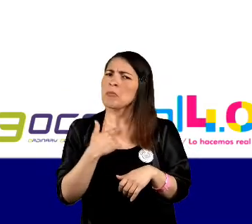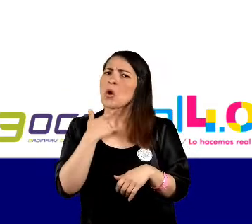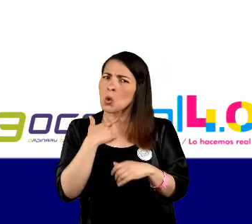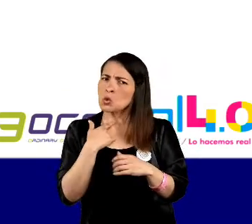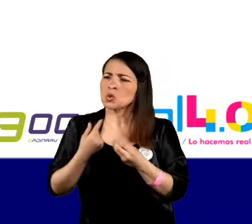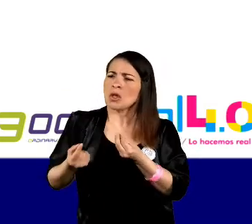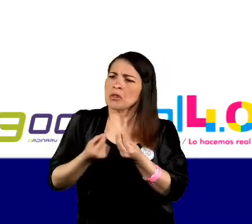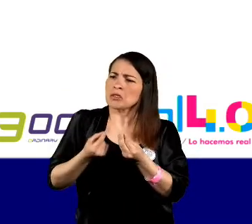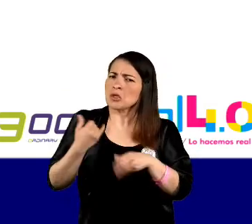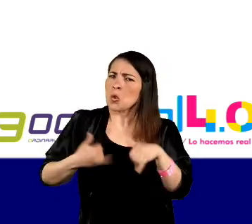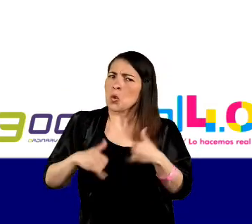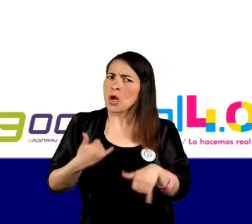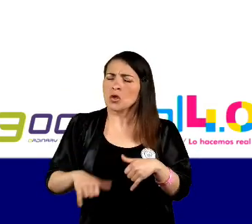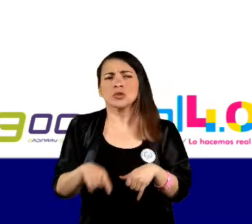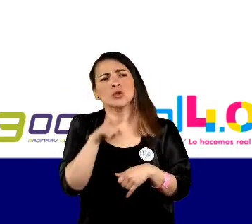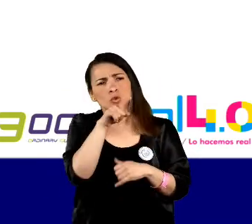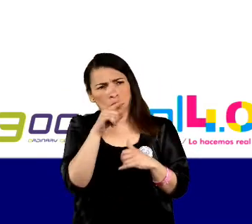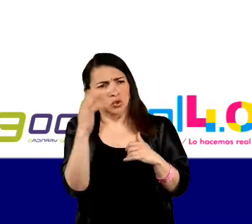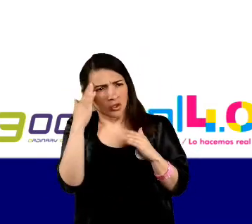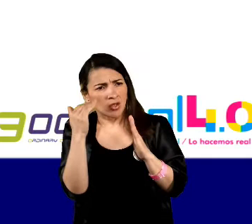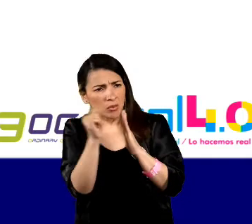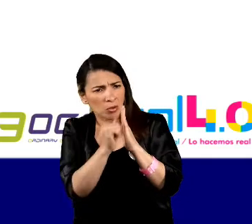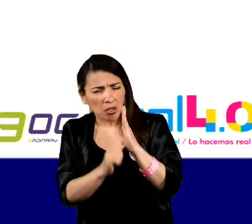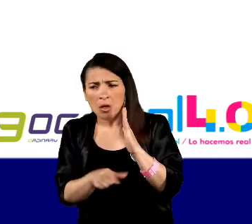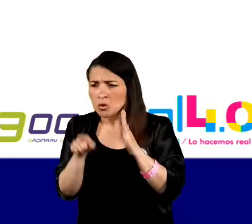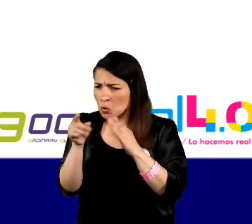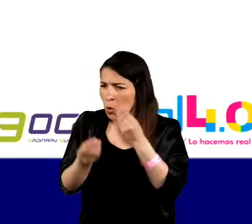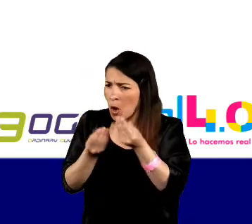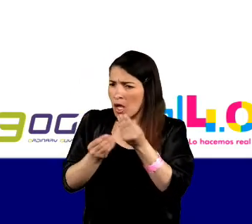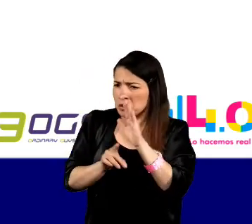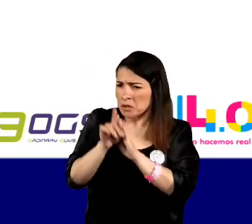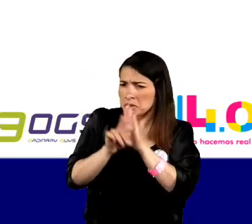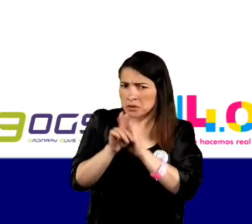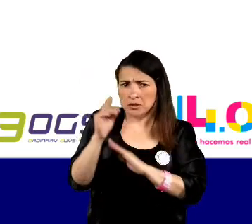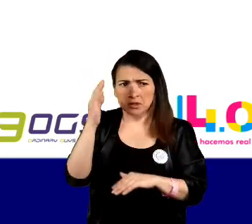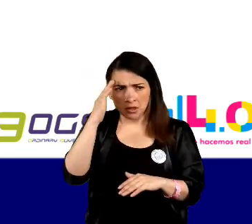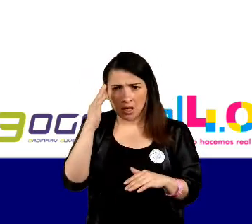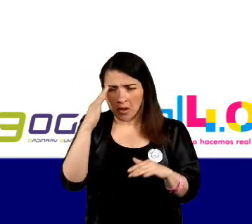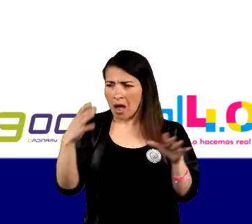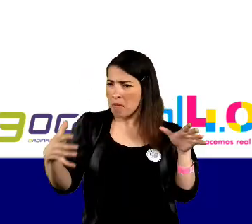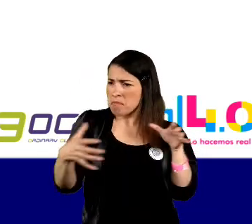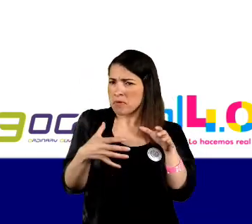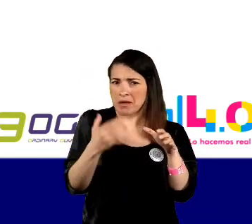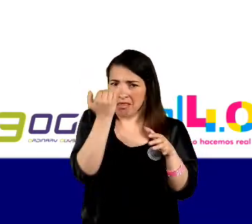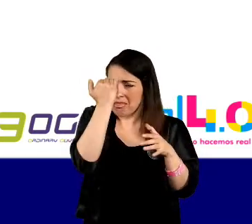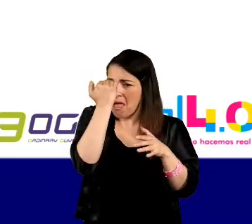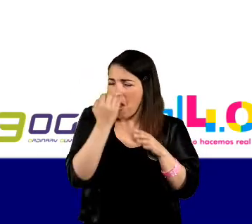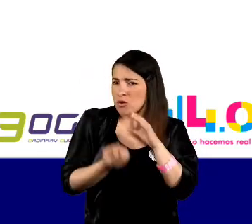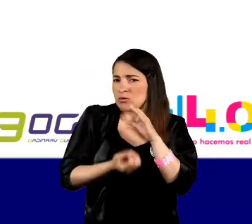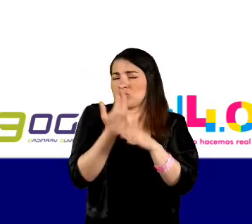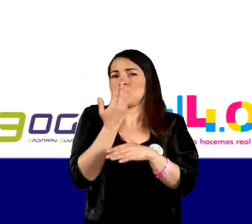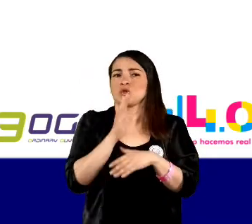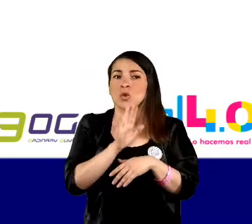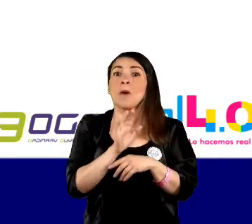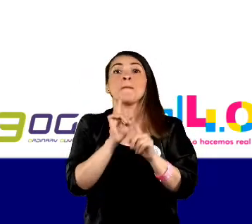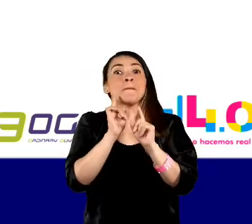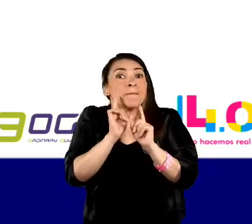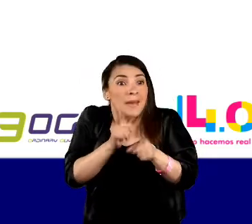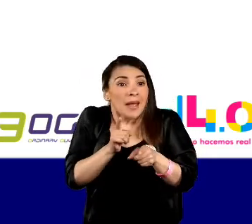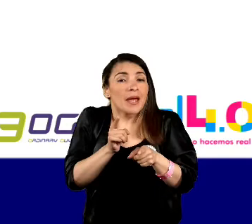diseñar juegos quiere hacer juegos tienen que entender que si quieren vivir de hacer videojuegos tienen que